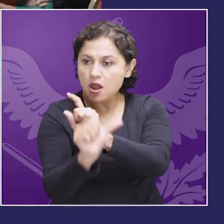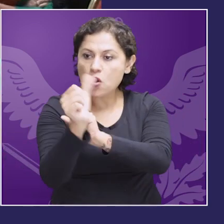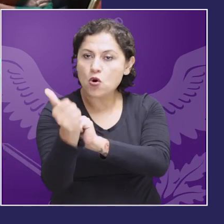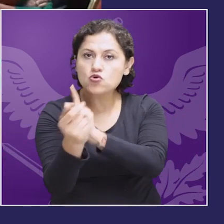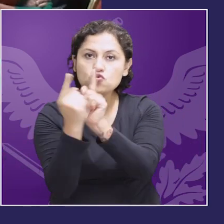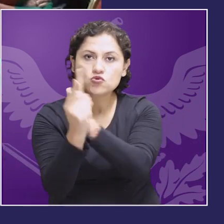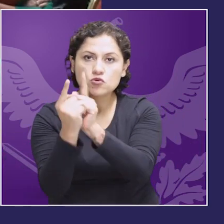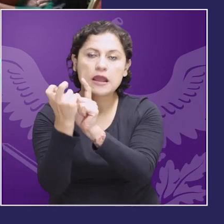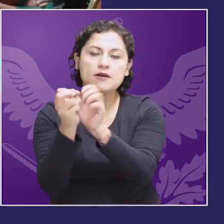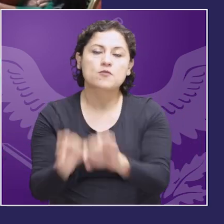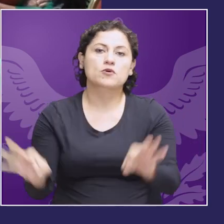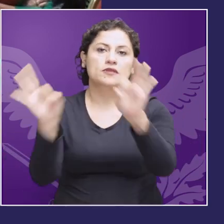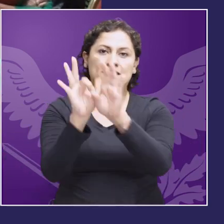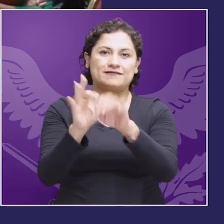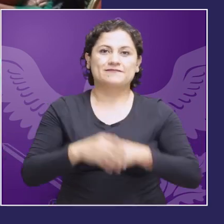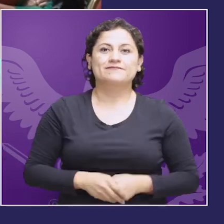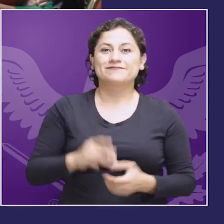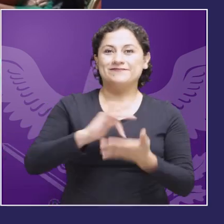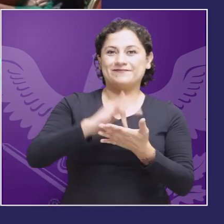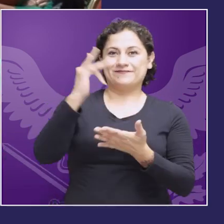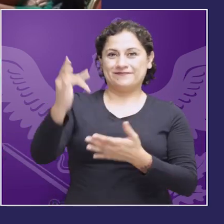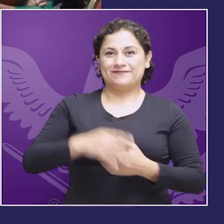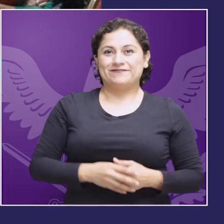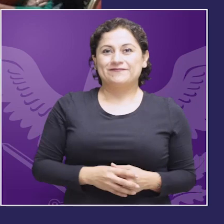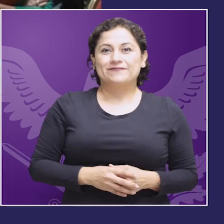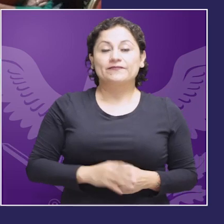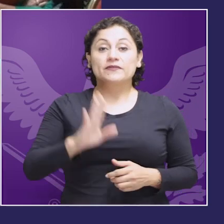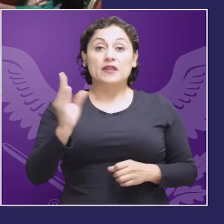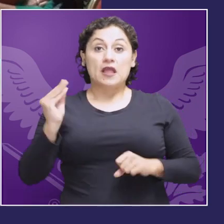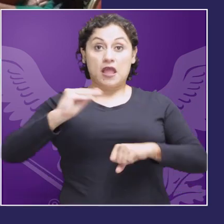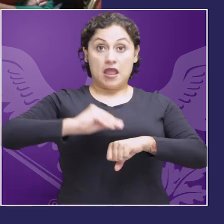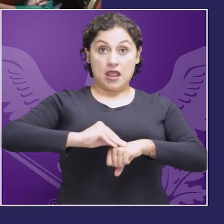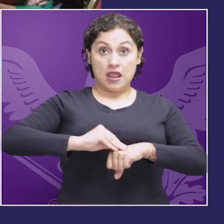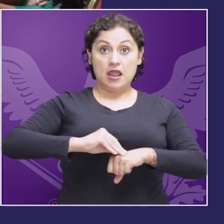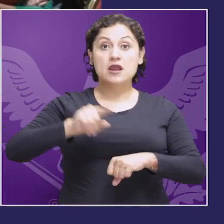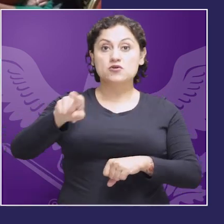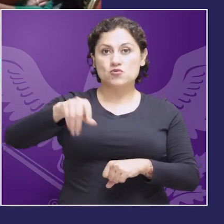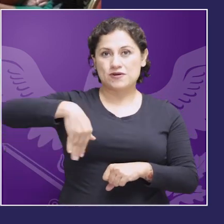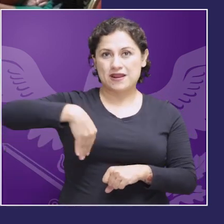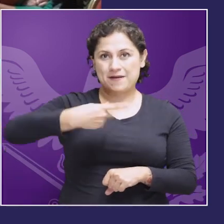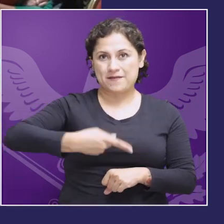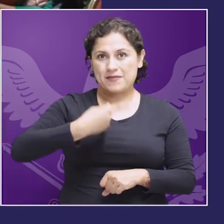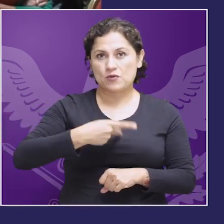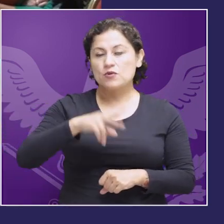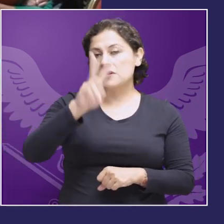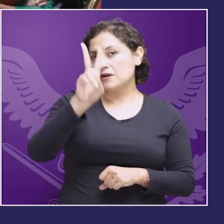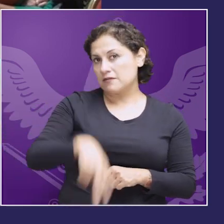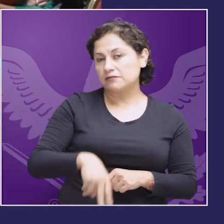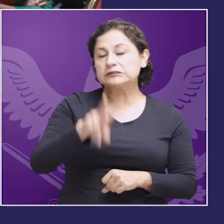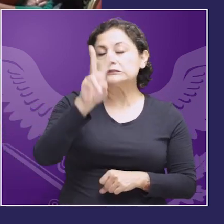lo que tú preguntas? Es que yo creo que es súper importante tener presente que hay varias patitas dentro de esta